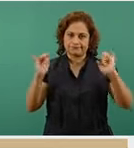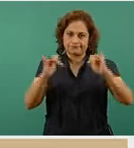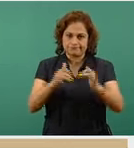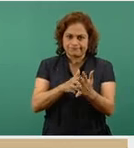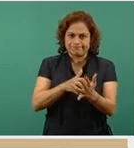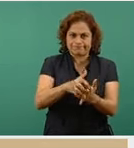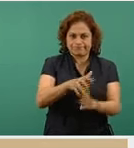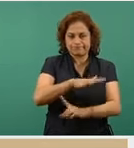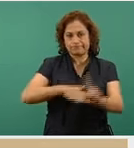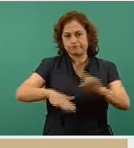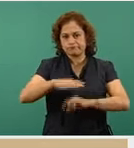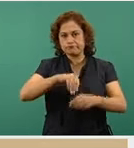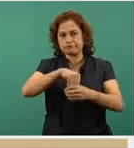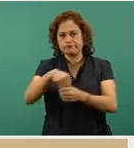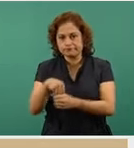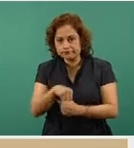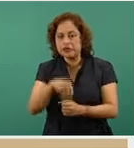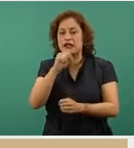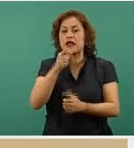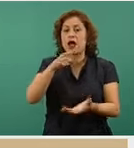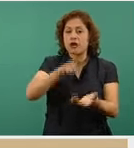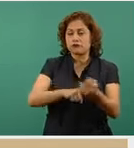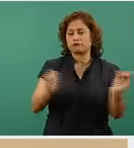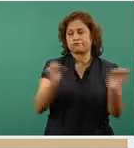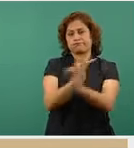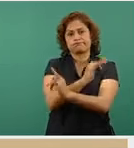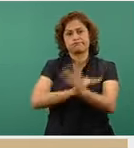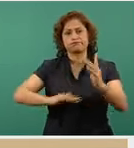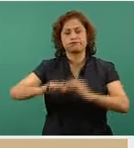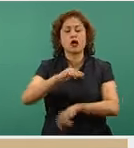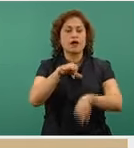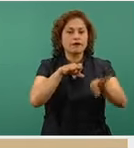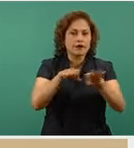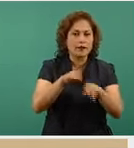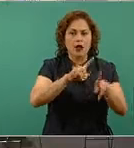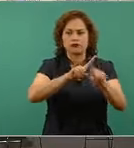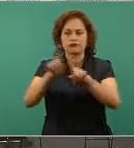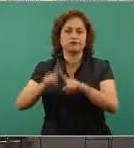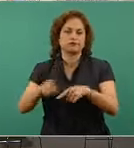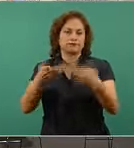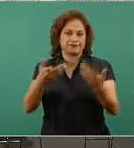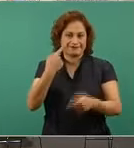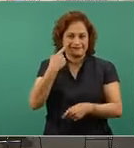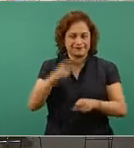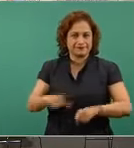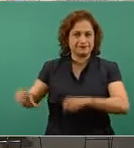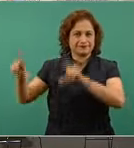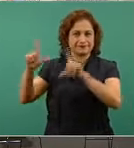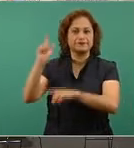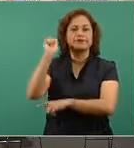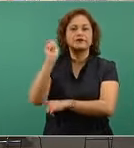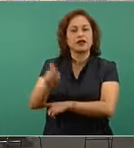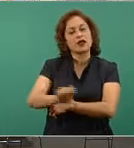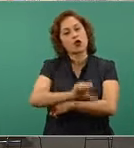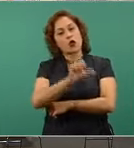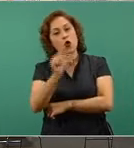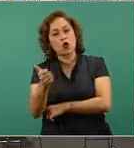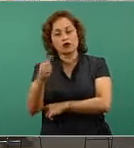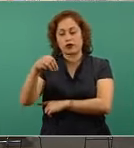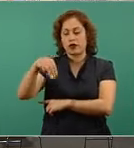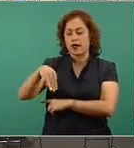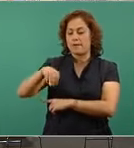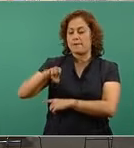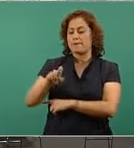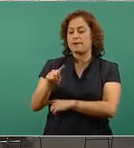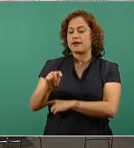pero también la movilidad interna. Un ejemplo muy ilustrativo, si me pasa la siguiente diapositiva, está en la metrópolis,